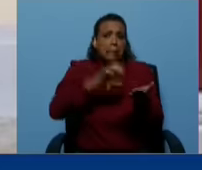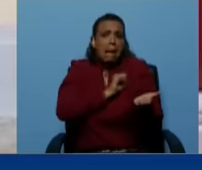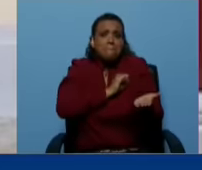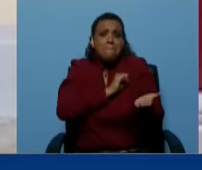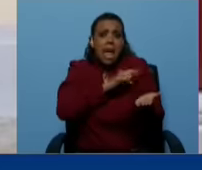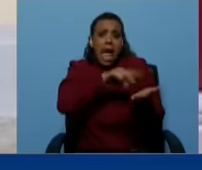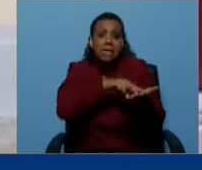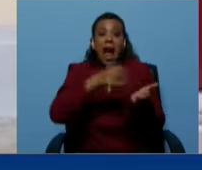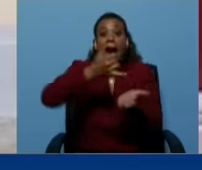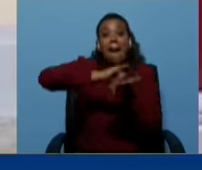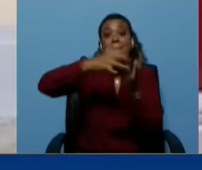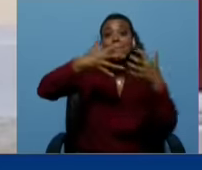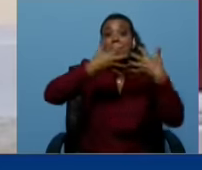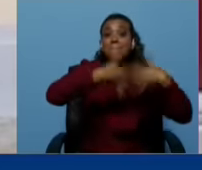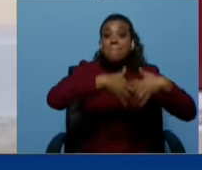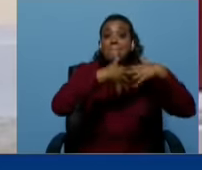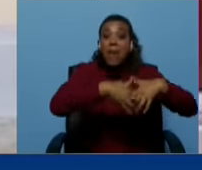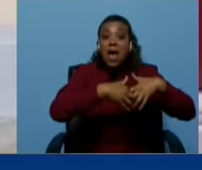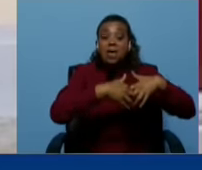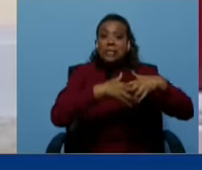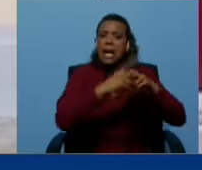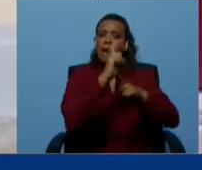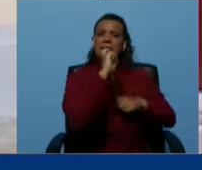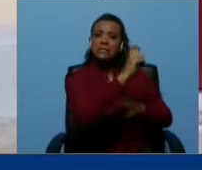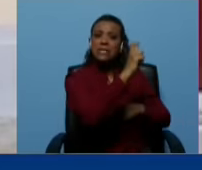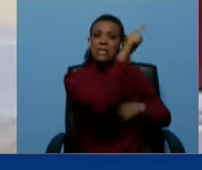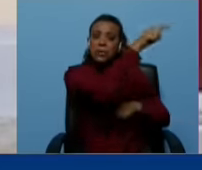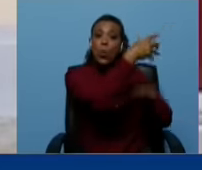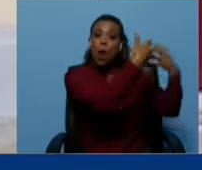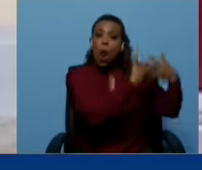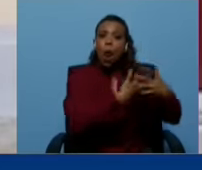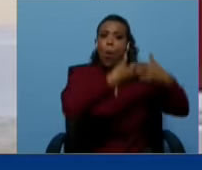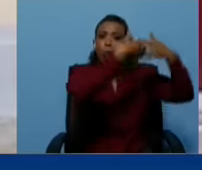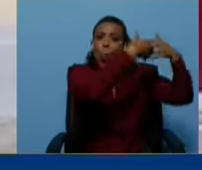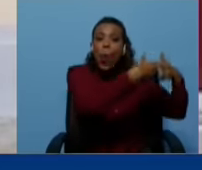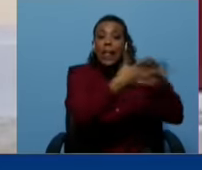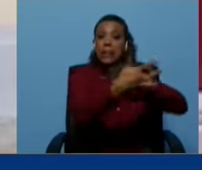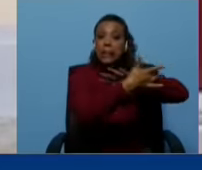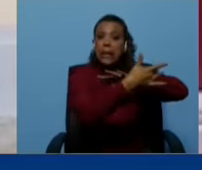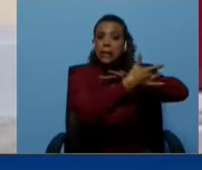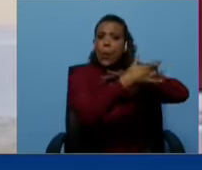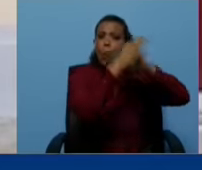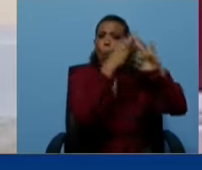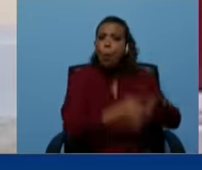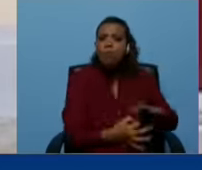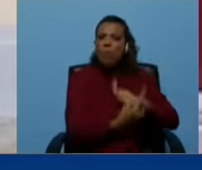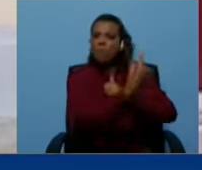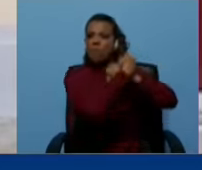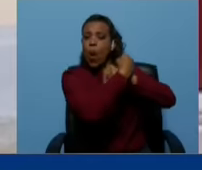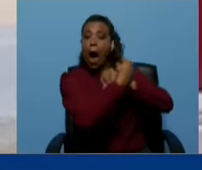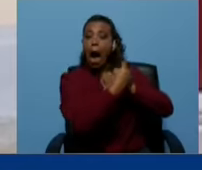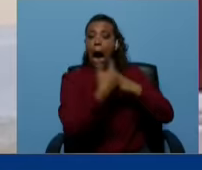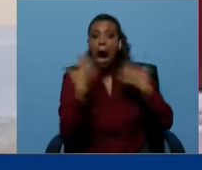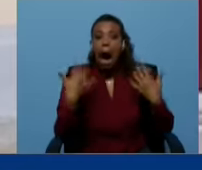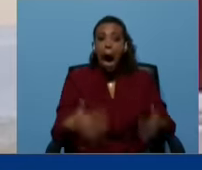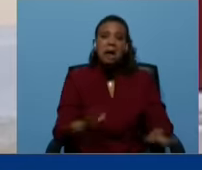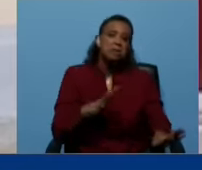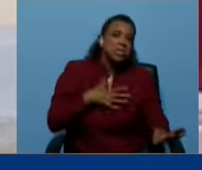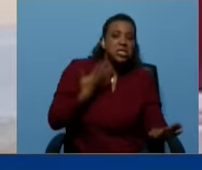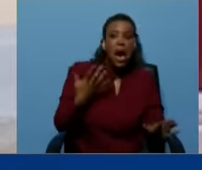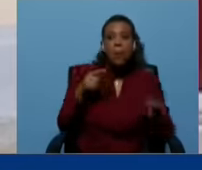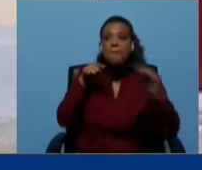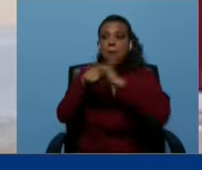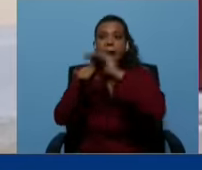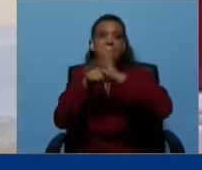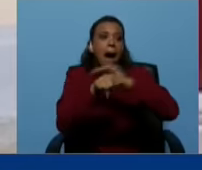La empresa WhatsApp le pertenece a los enemigos de Venezuela, es el imperialismo tecnológico. Y como es chévere, entró en todo el